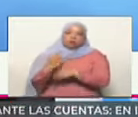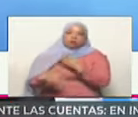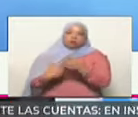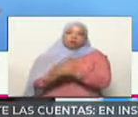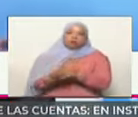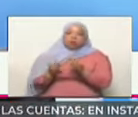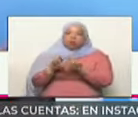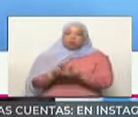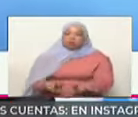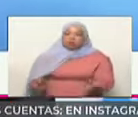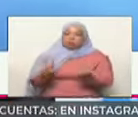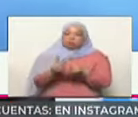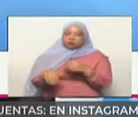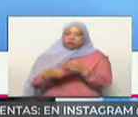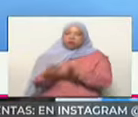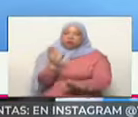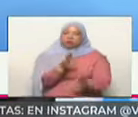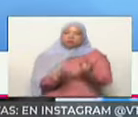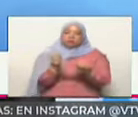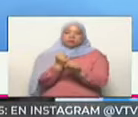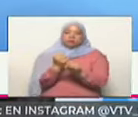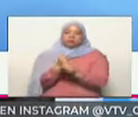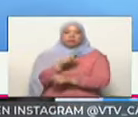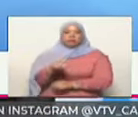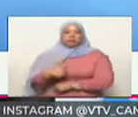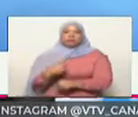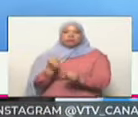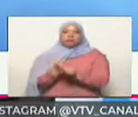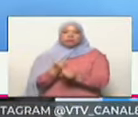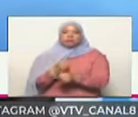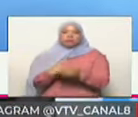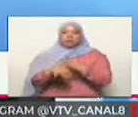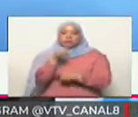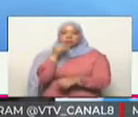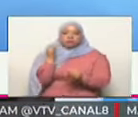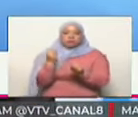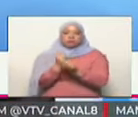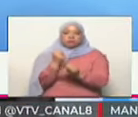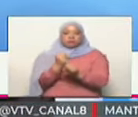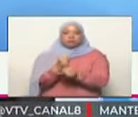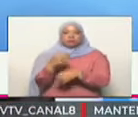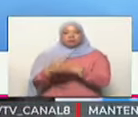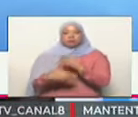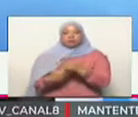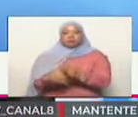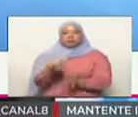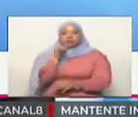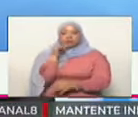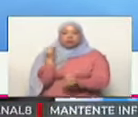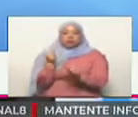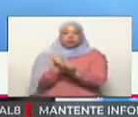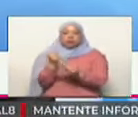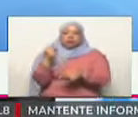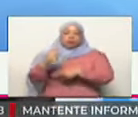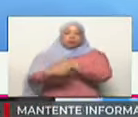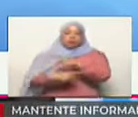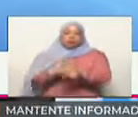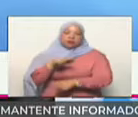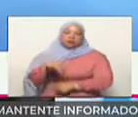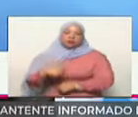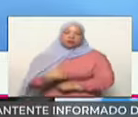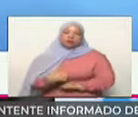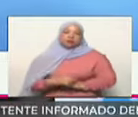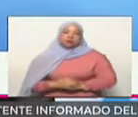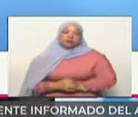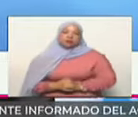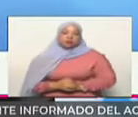de valor desde la ciencia, desde el espacio universitario. Esta es una agenda universitaria, científica, productiva, que toca directamente a